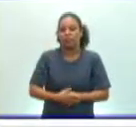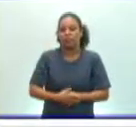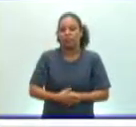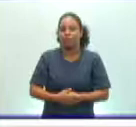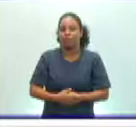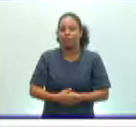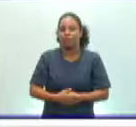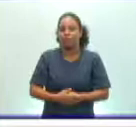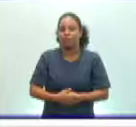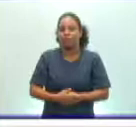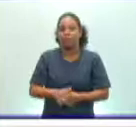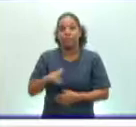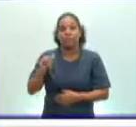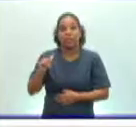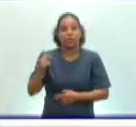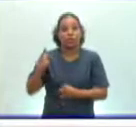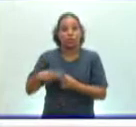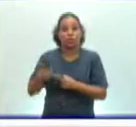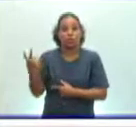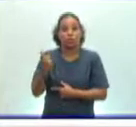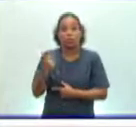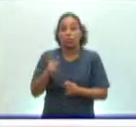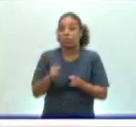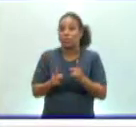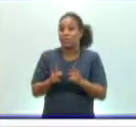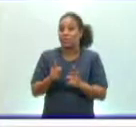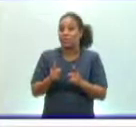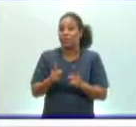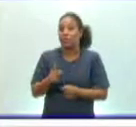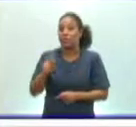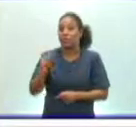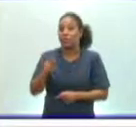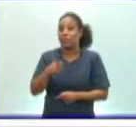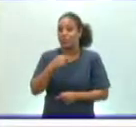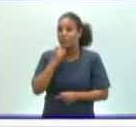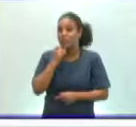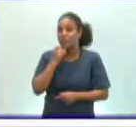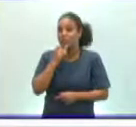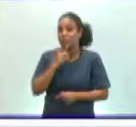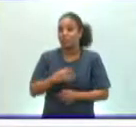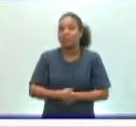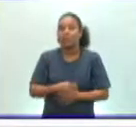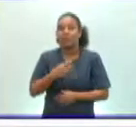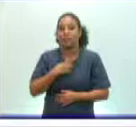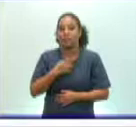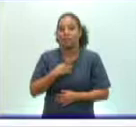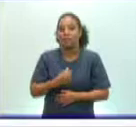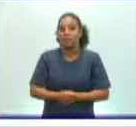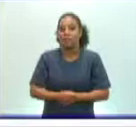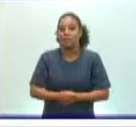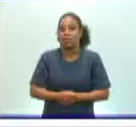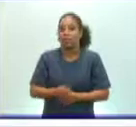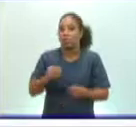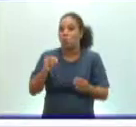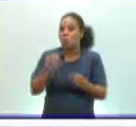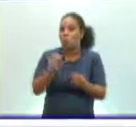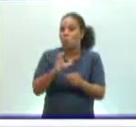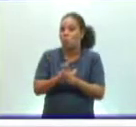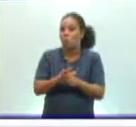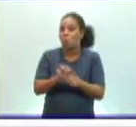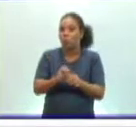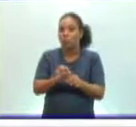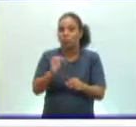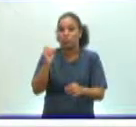Y los otros dos segmentos que están marcados en verde tienen un origen común y